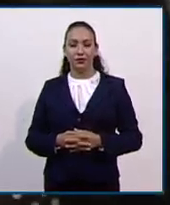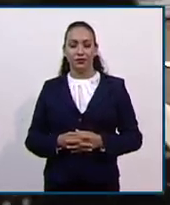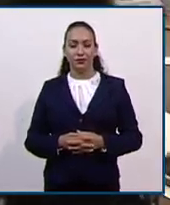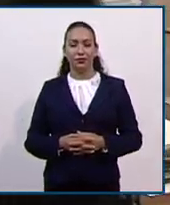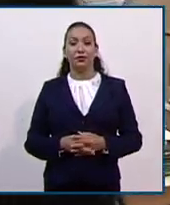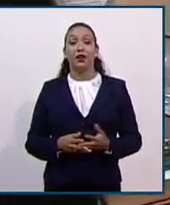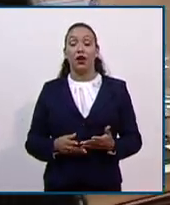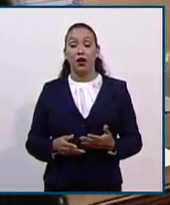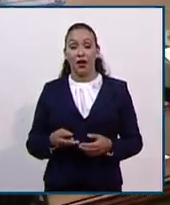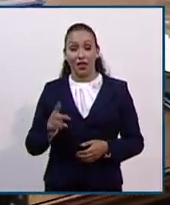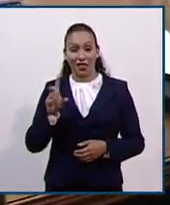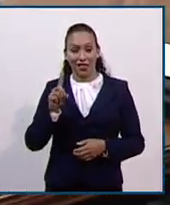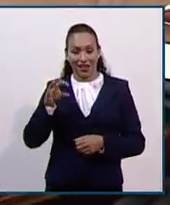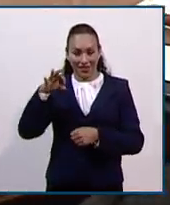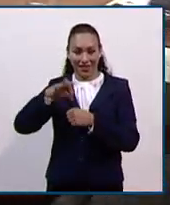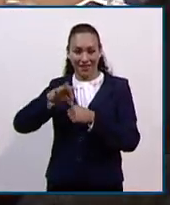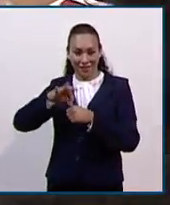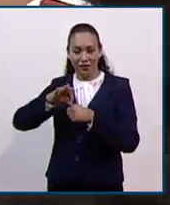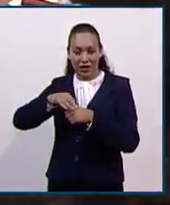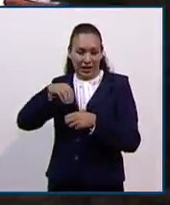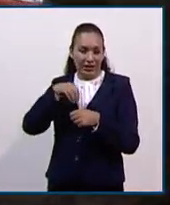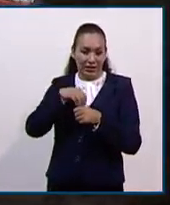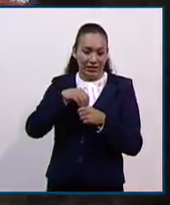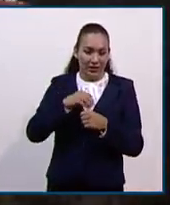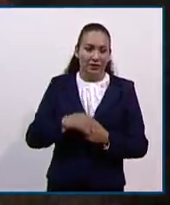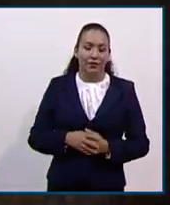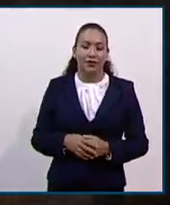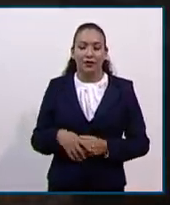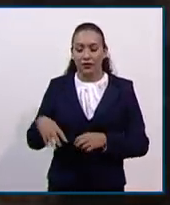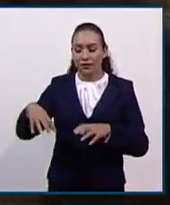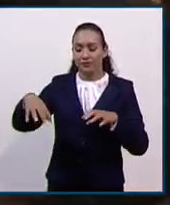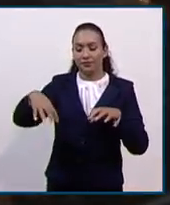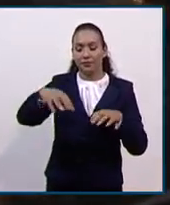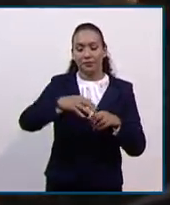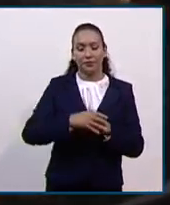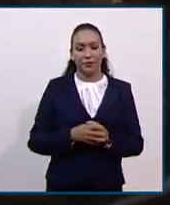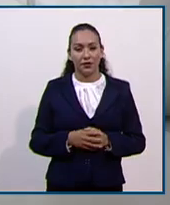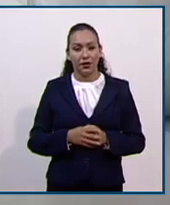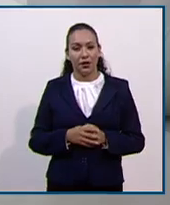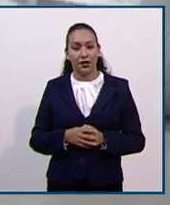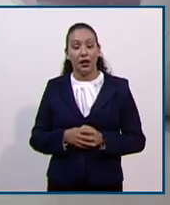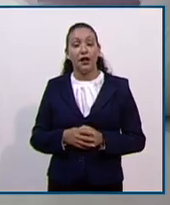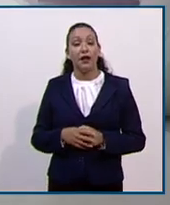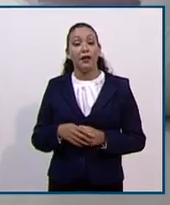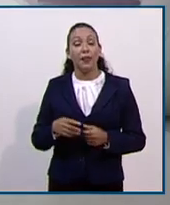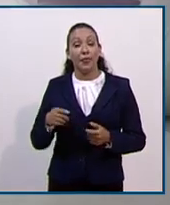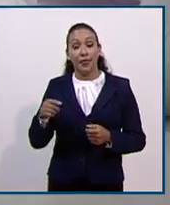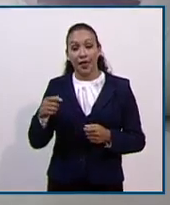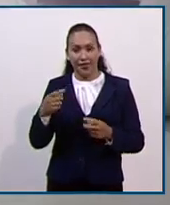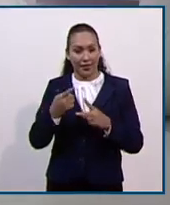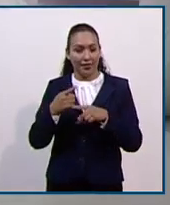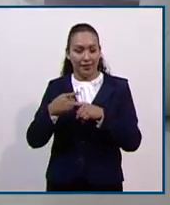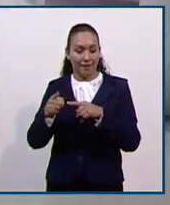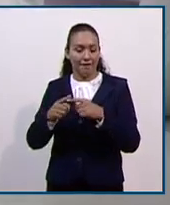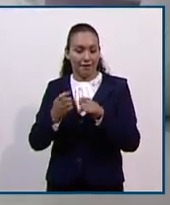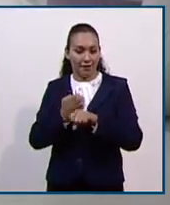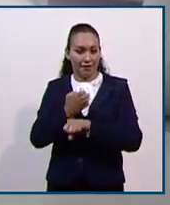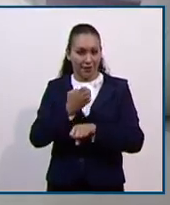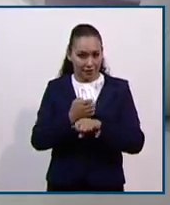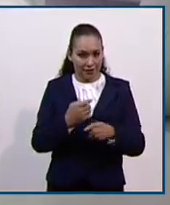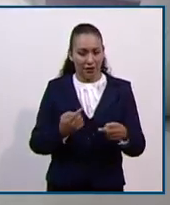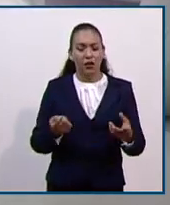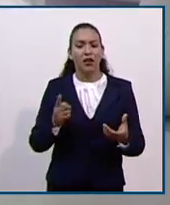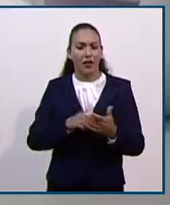secreta, 30 titulares de los centros públicos de mecanismos alternativos de solución de controversias de las entidades federativas y del